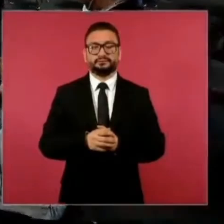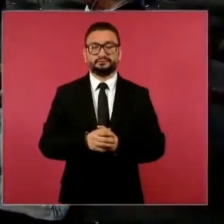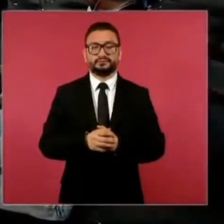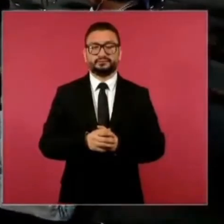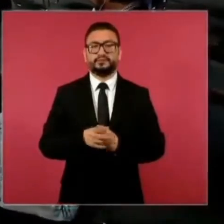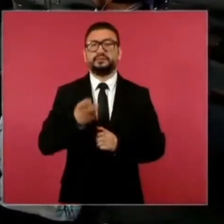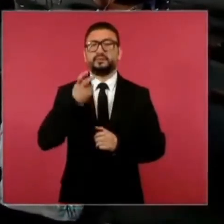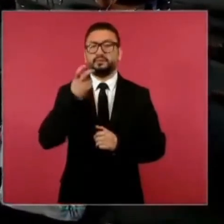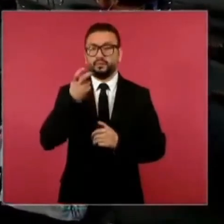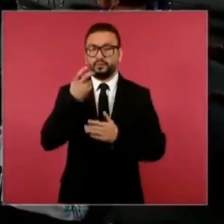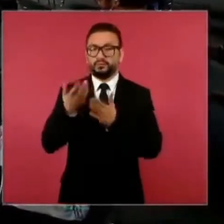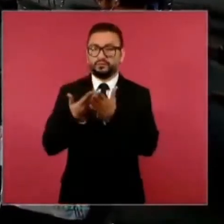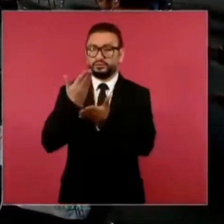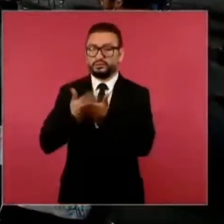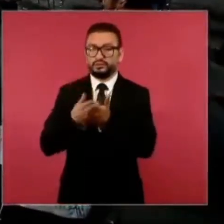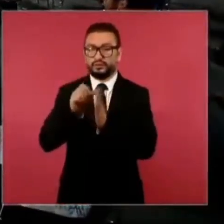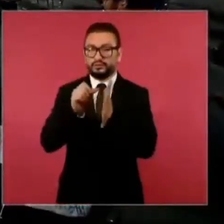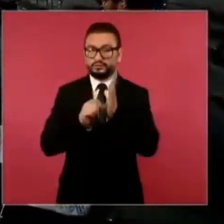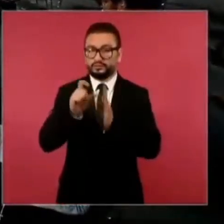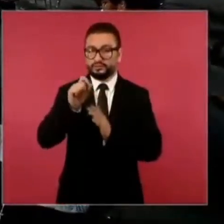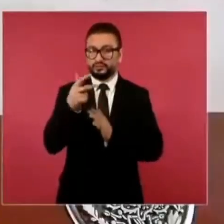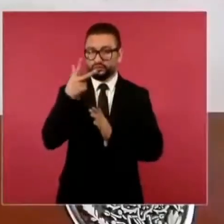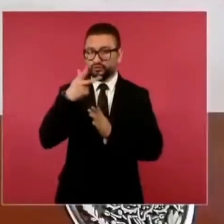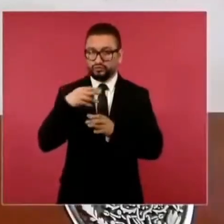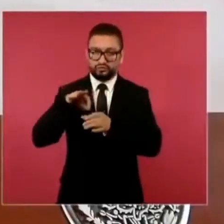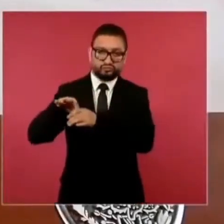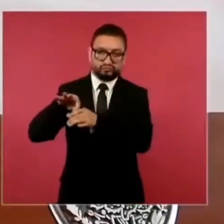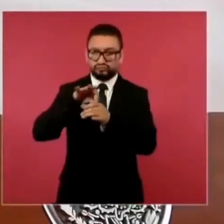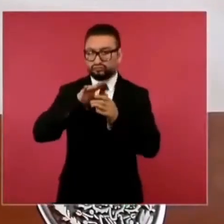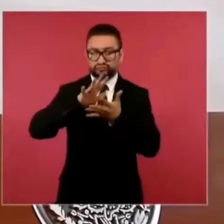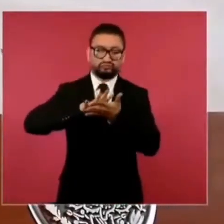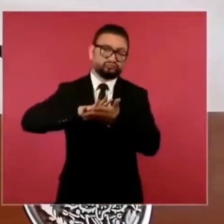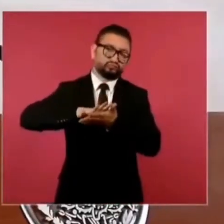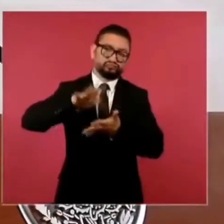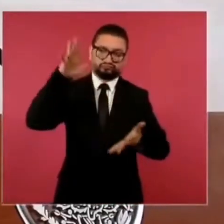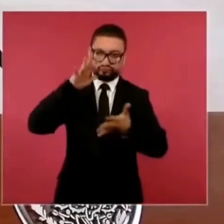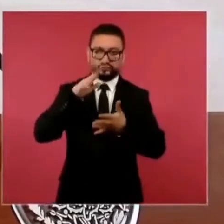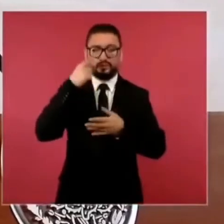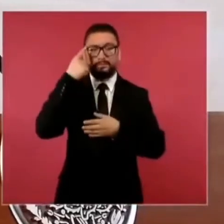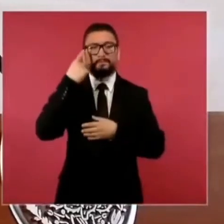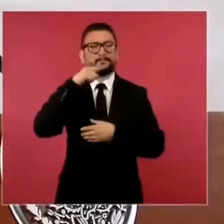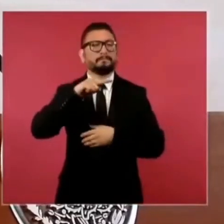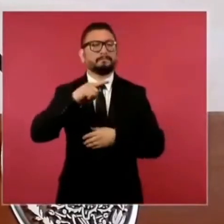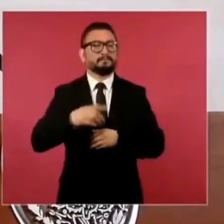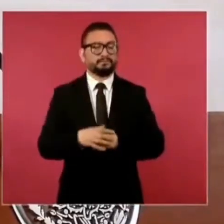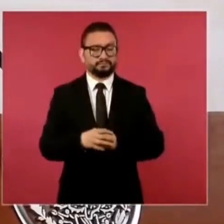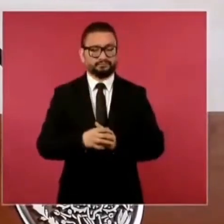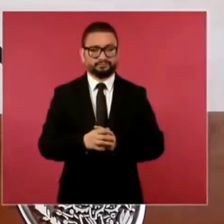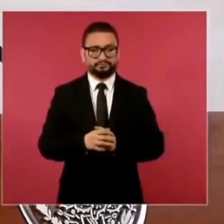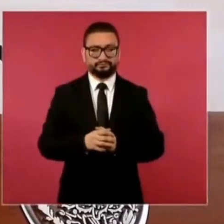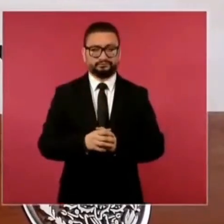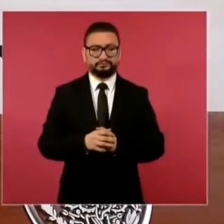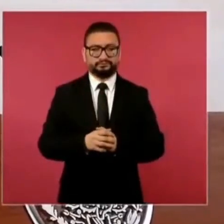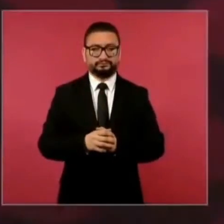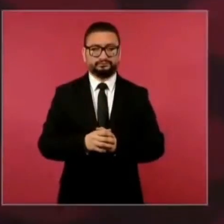la reforma al artículo 28 para que se suspendiera,